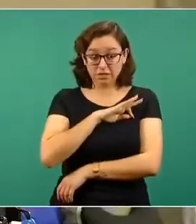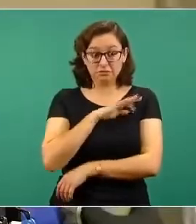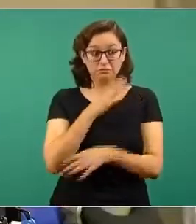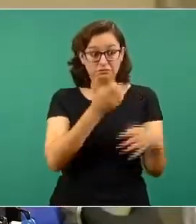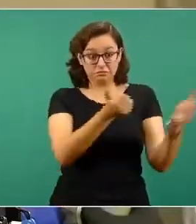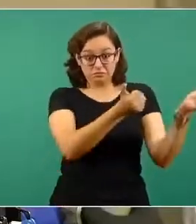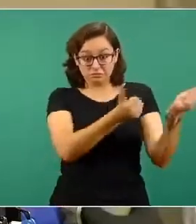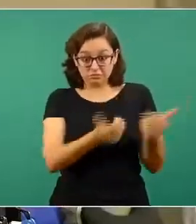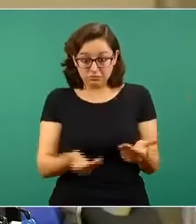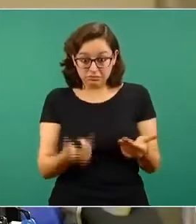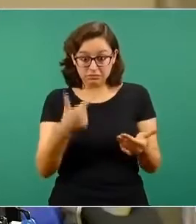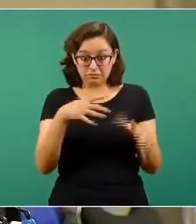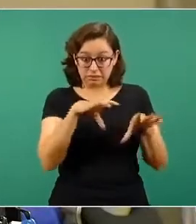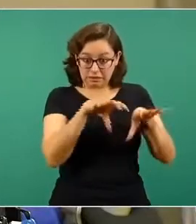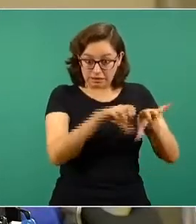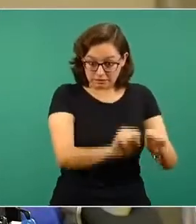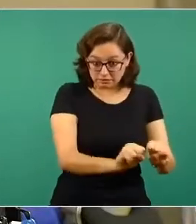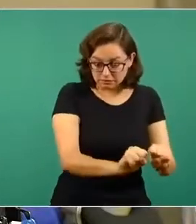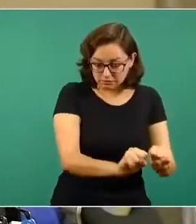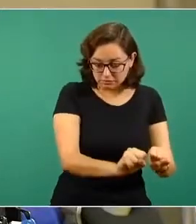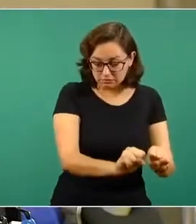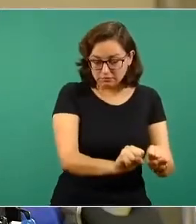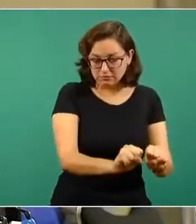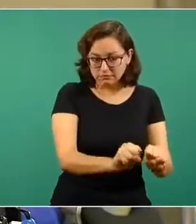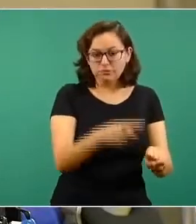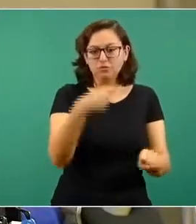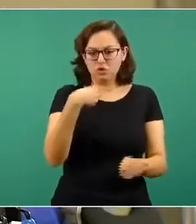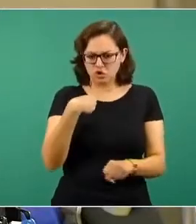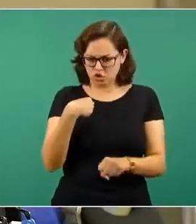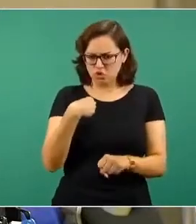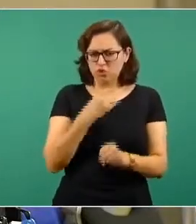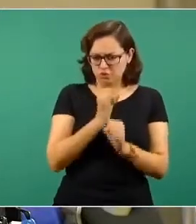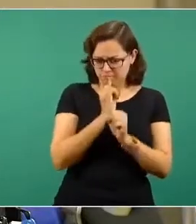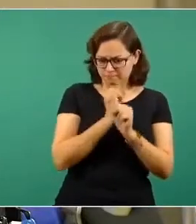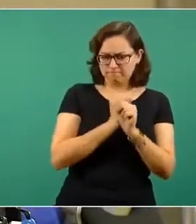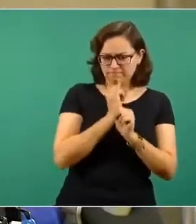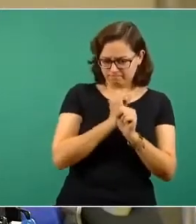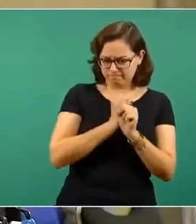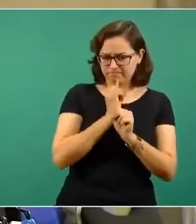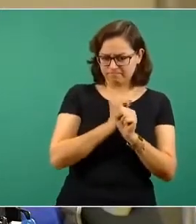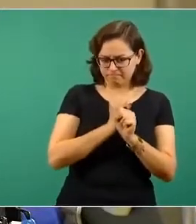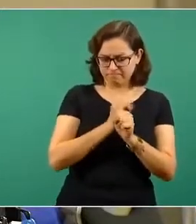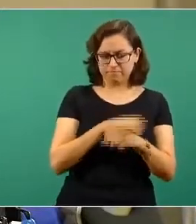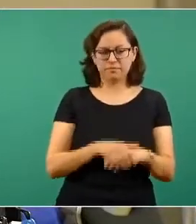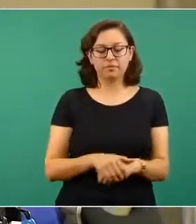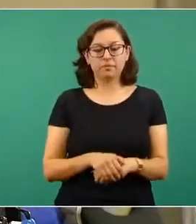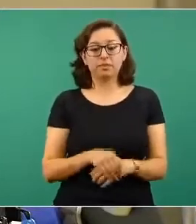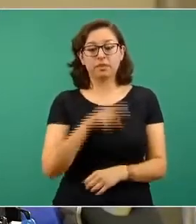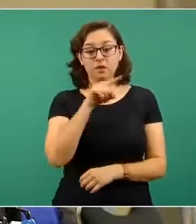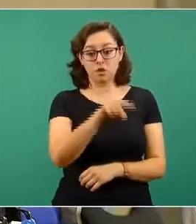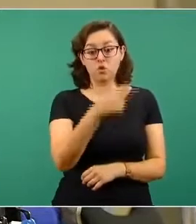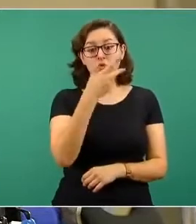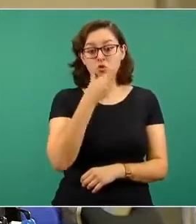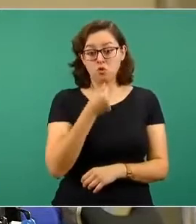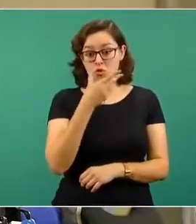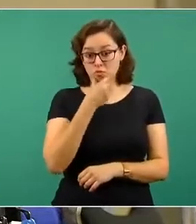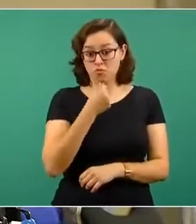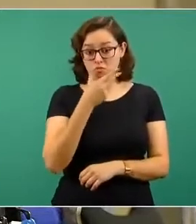Recibí una denuncia de un trabajador que refiere que fue